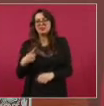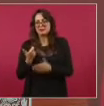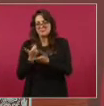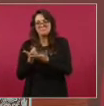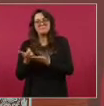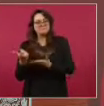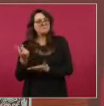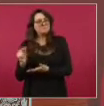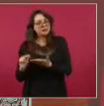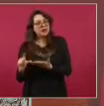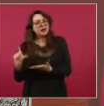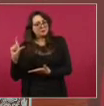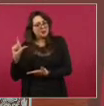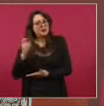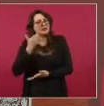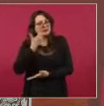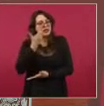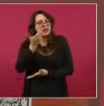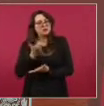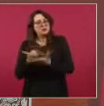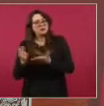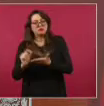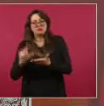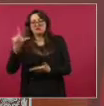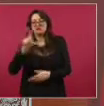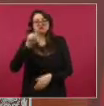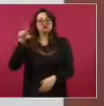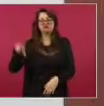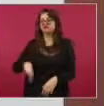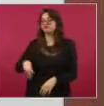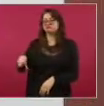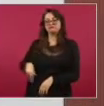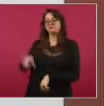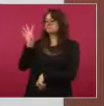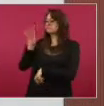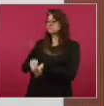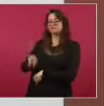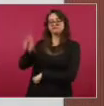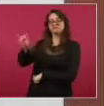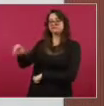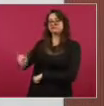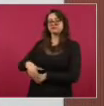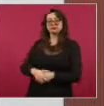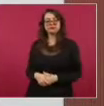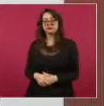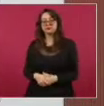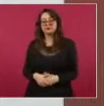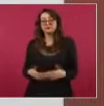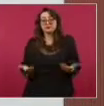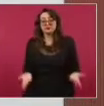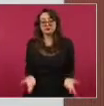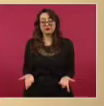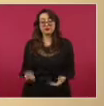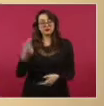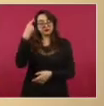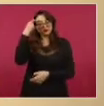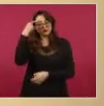querían incrementar el salario, no se les permitía. Cuando se habla de